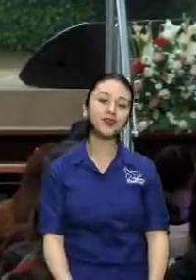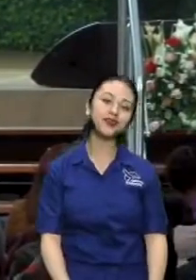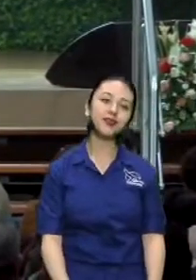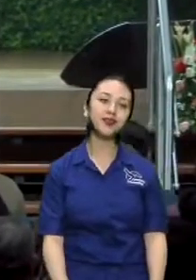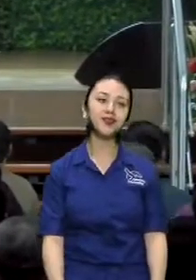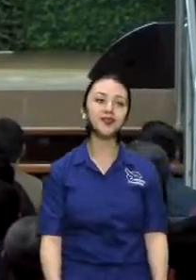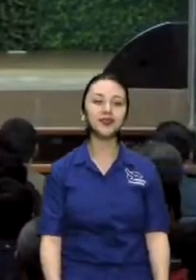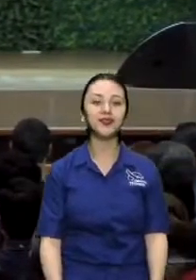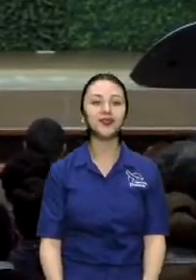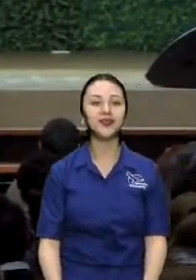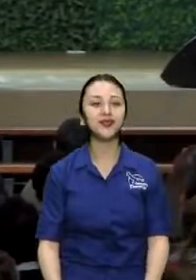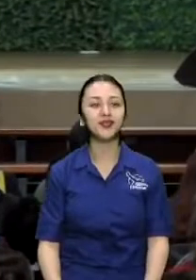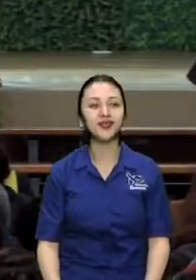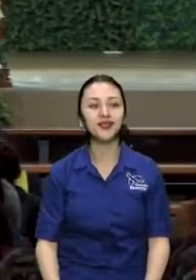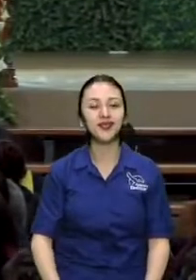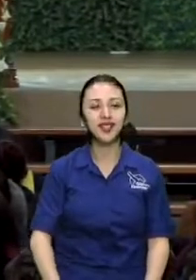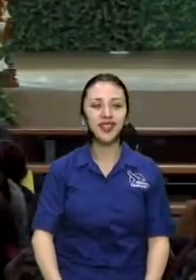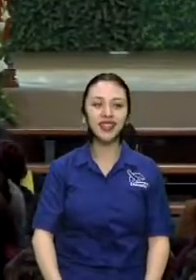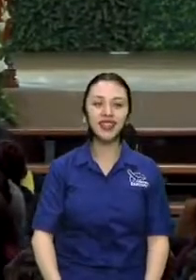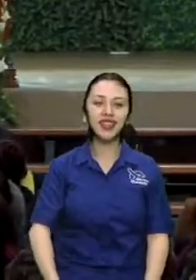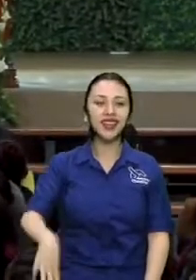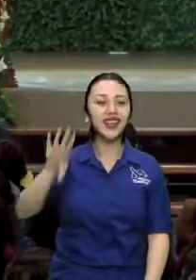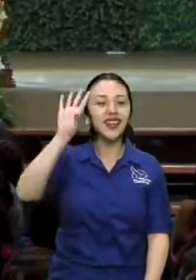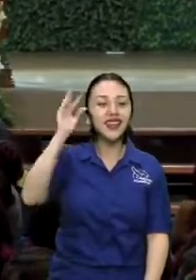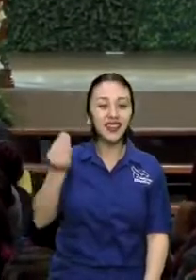Cuando yo sentía, te tenía que besar para arriba.